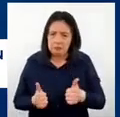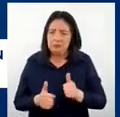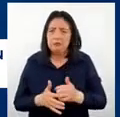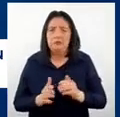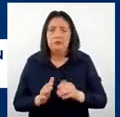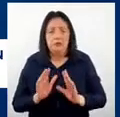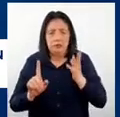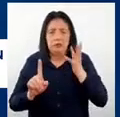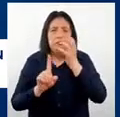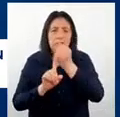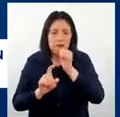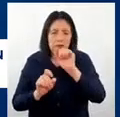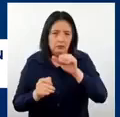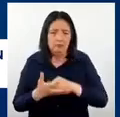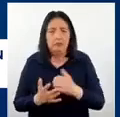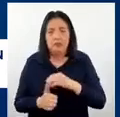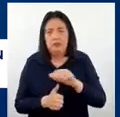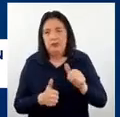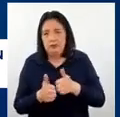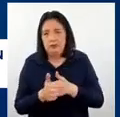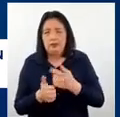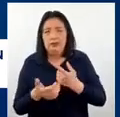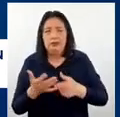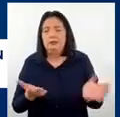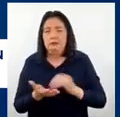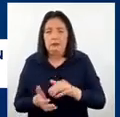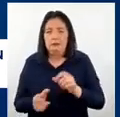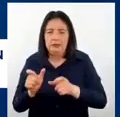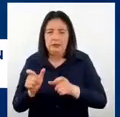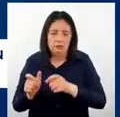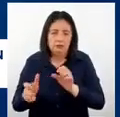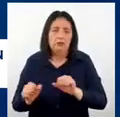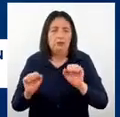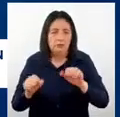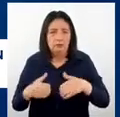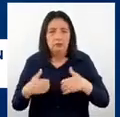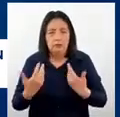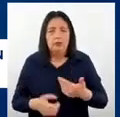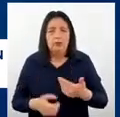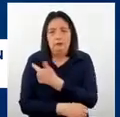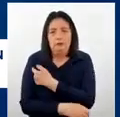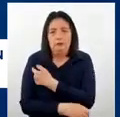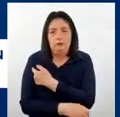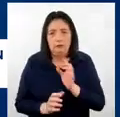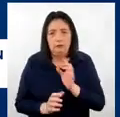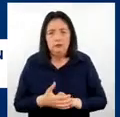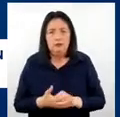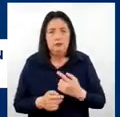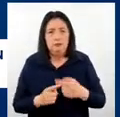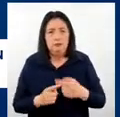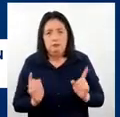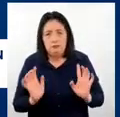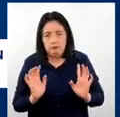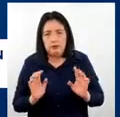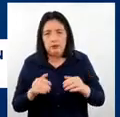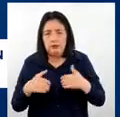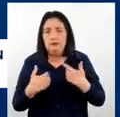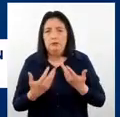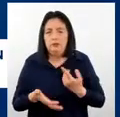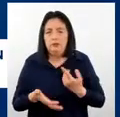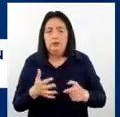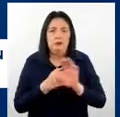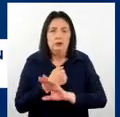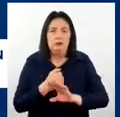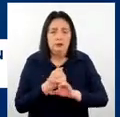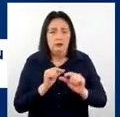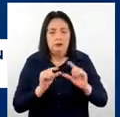alcanzar el objetivo que está detrás, que es que el mayor número de personas pueda vacunarse para conseguir una protección